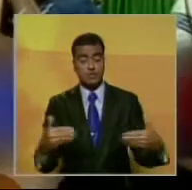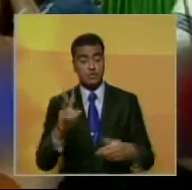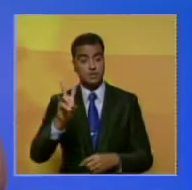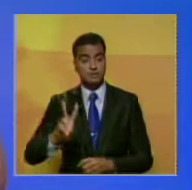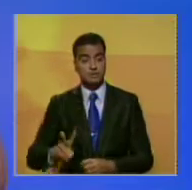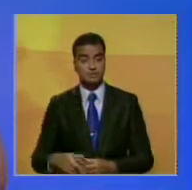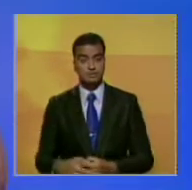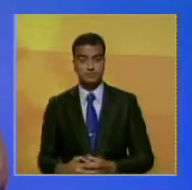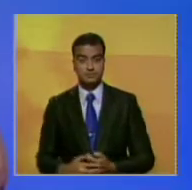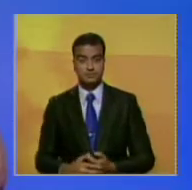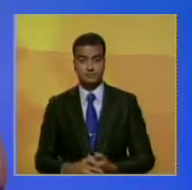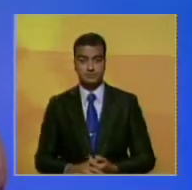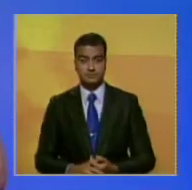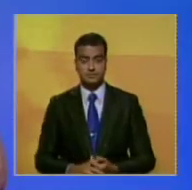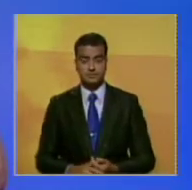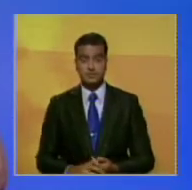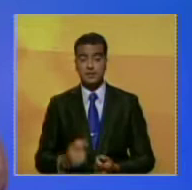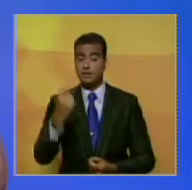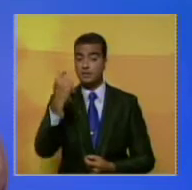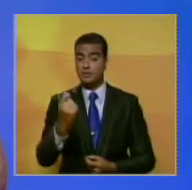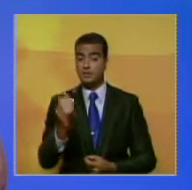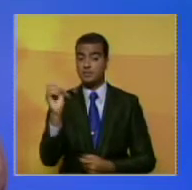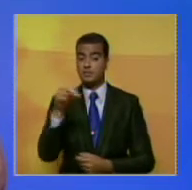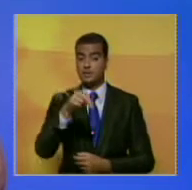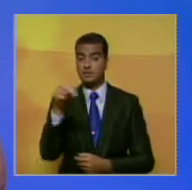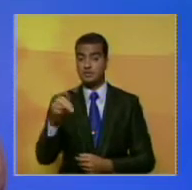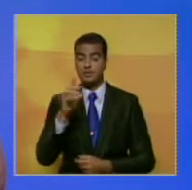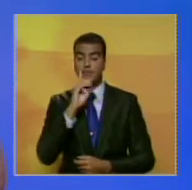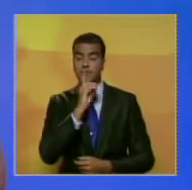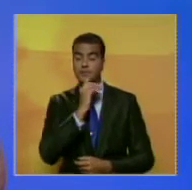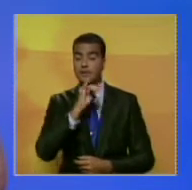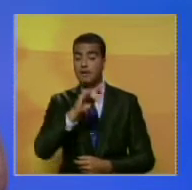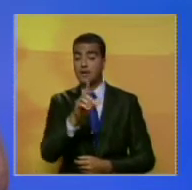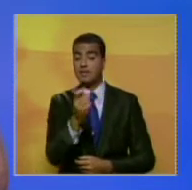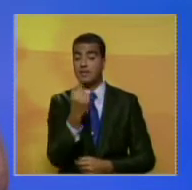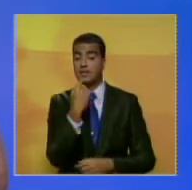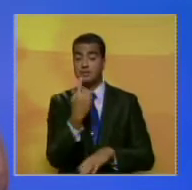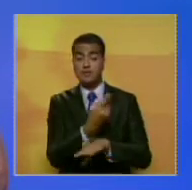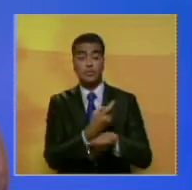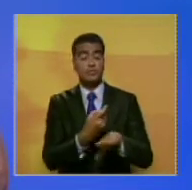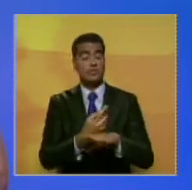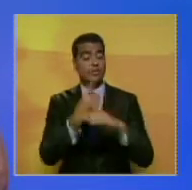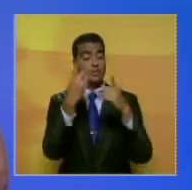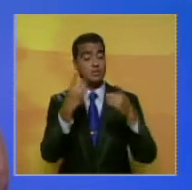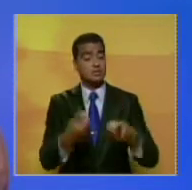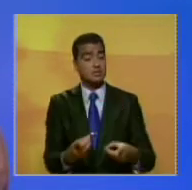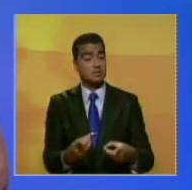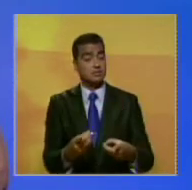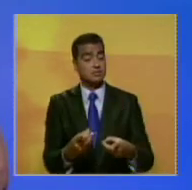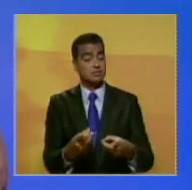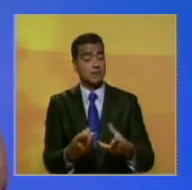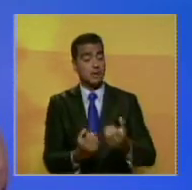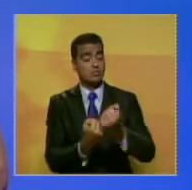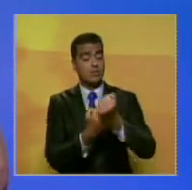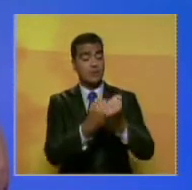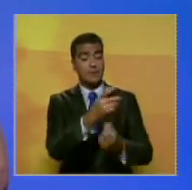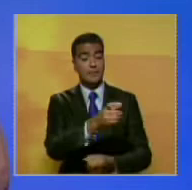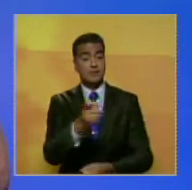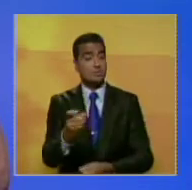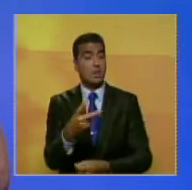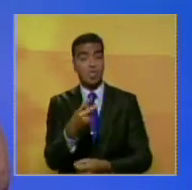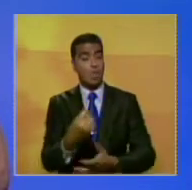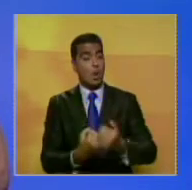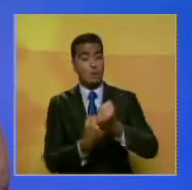venezolana. El diputado de la Asamblea Nacional, Irán Gaviria, considera que el gobierno debe ser civilista y no militarista, de